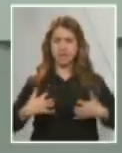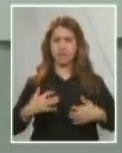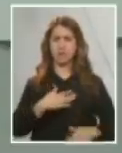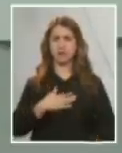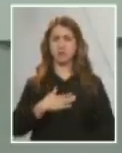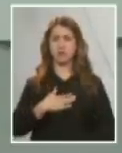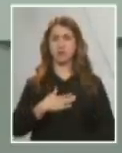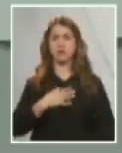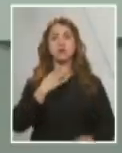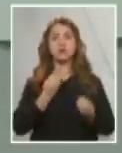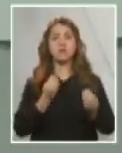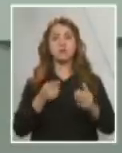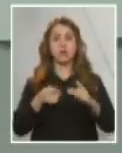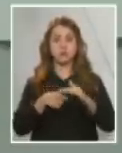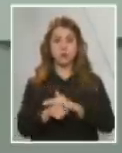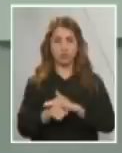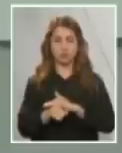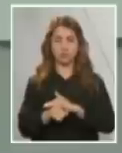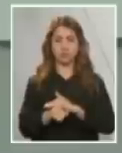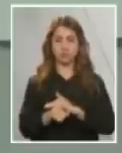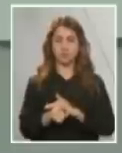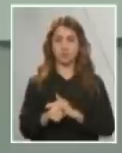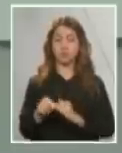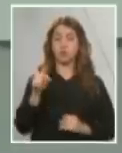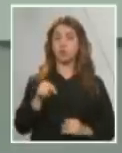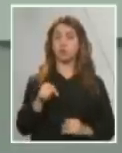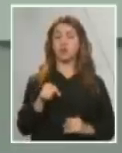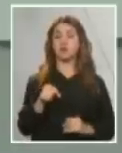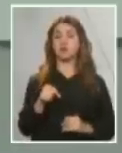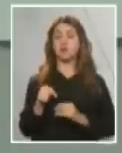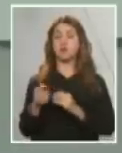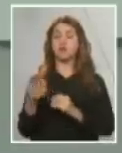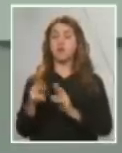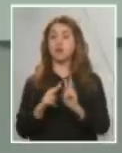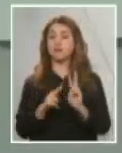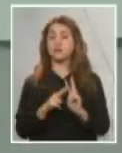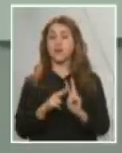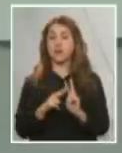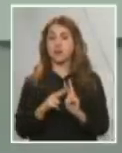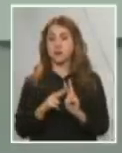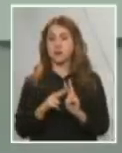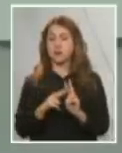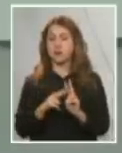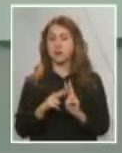que... ¿Qué te pasó en el metro? Íbamos a hacer una...